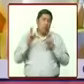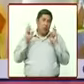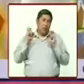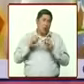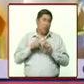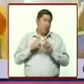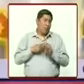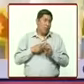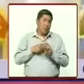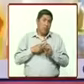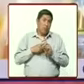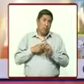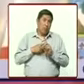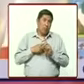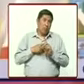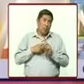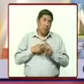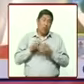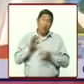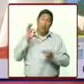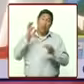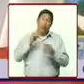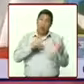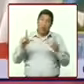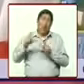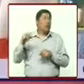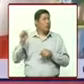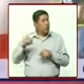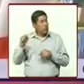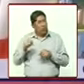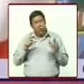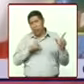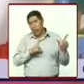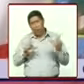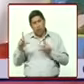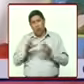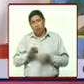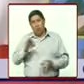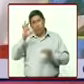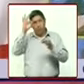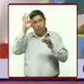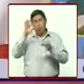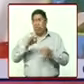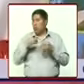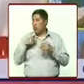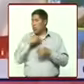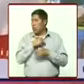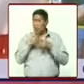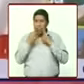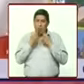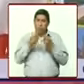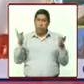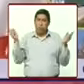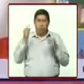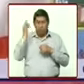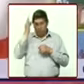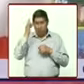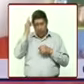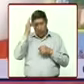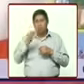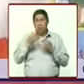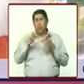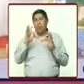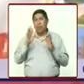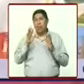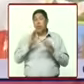supuesto delito, ¿no? Vale, entonces el afiche ya está listo. Así, ya está listo, y vamos a lanzarlo una vez que el fiscal lo